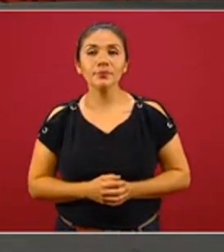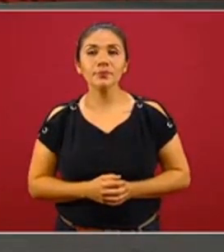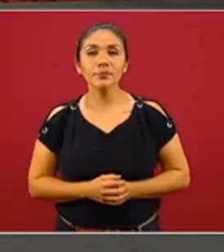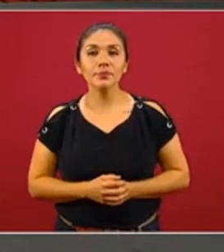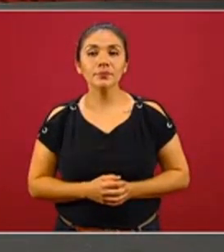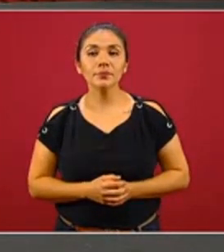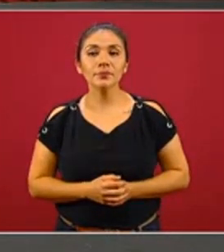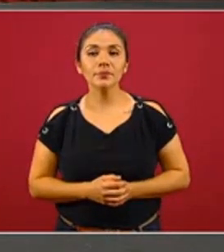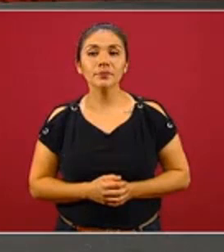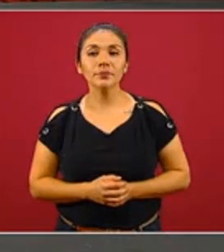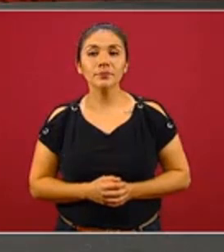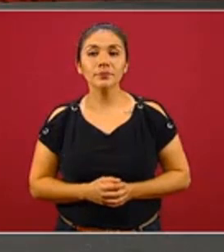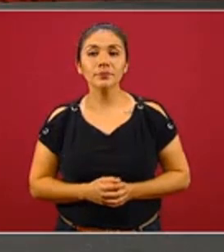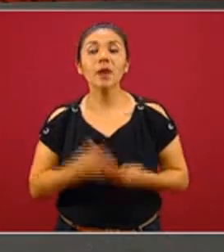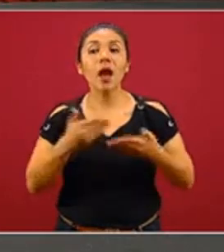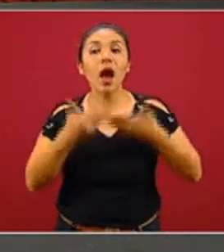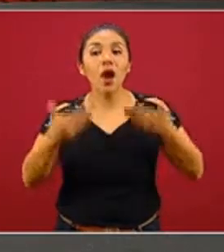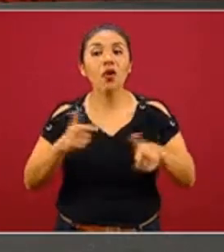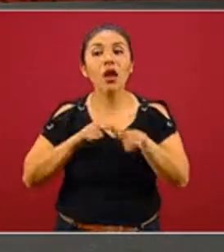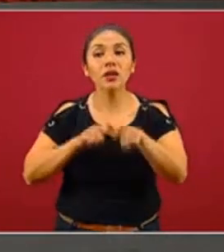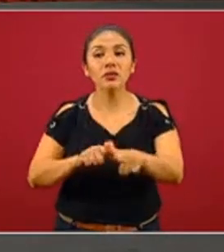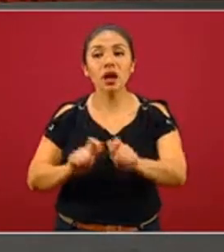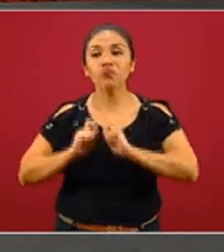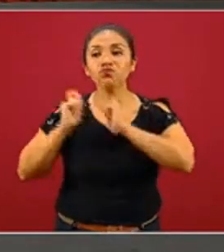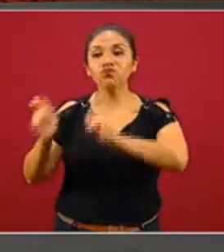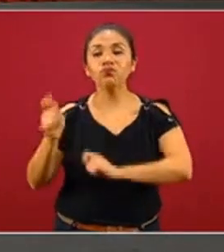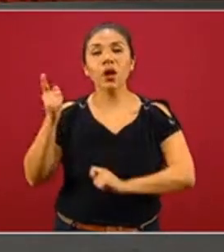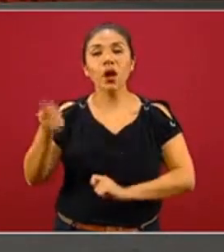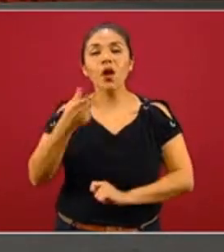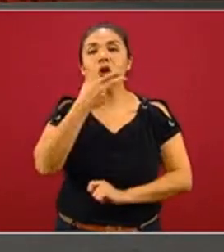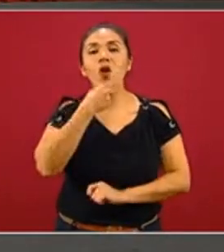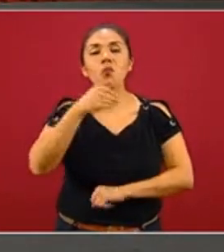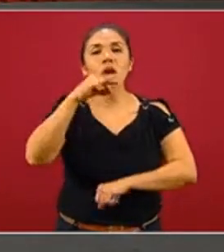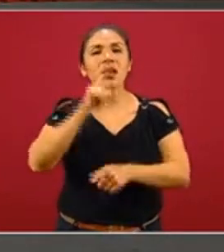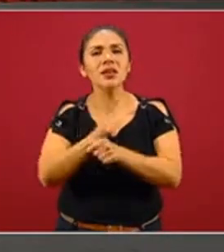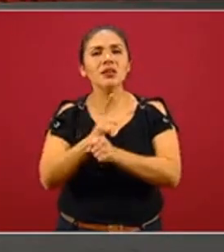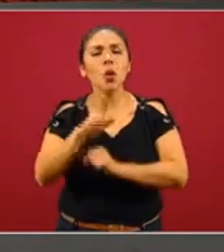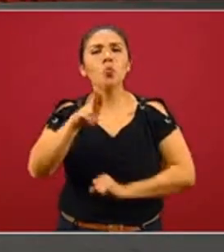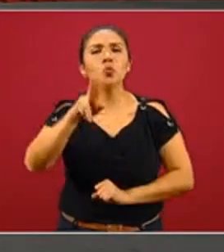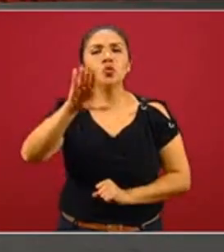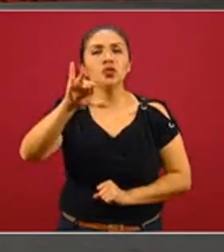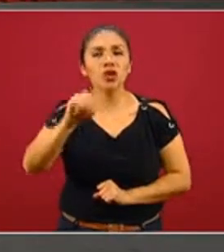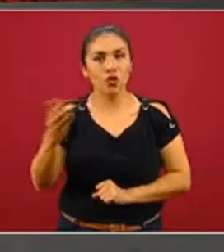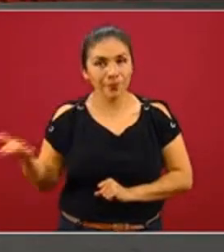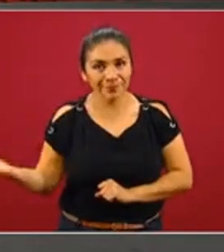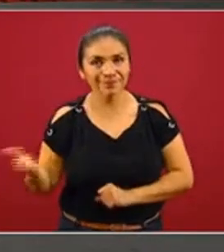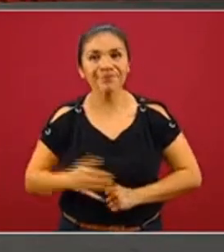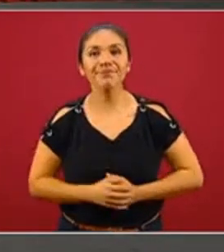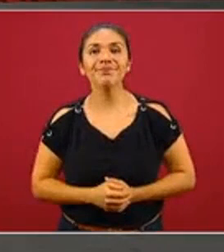Bien, continuamos con la participación del licenciado Bucio, por favor.